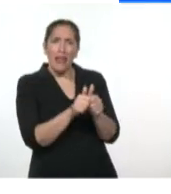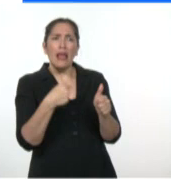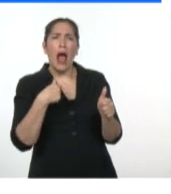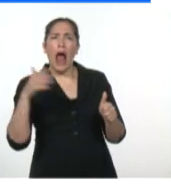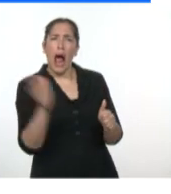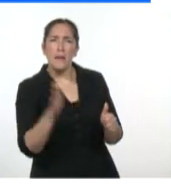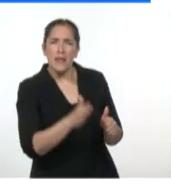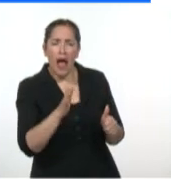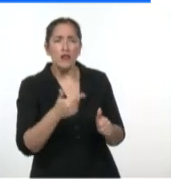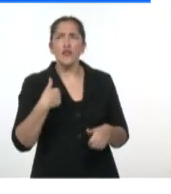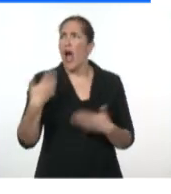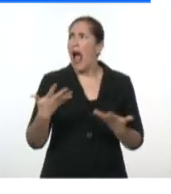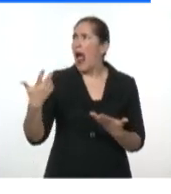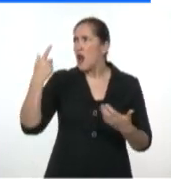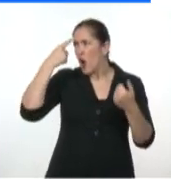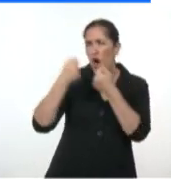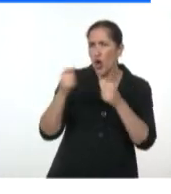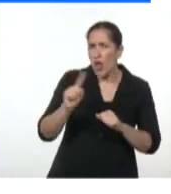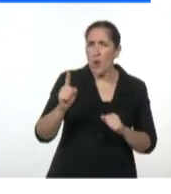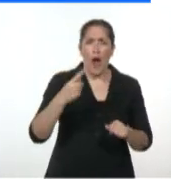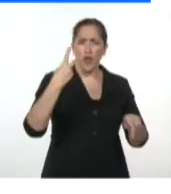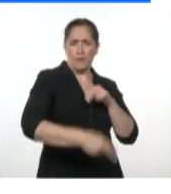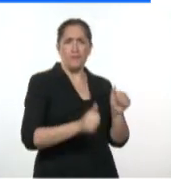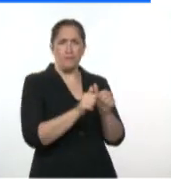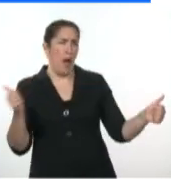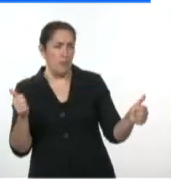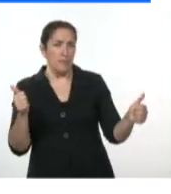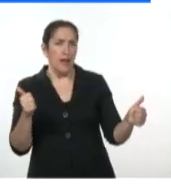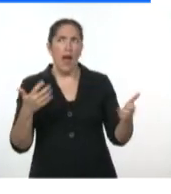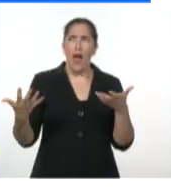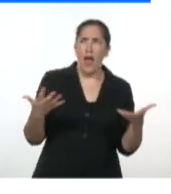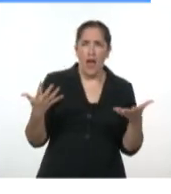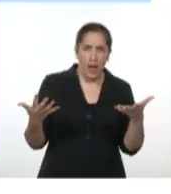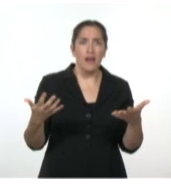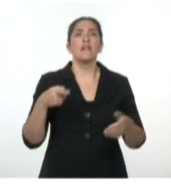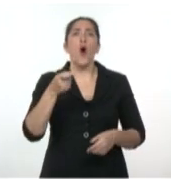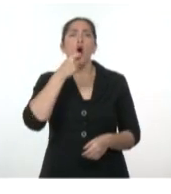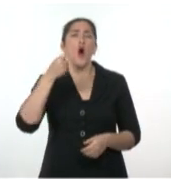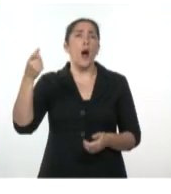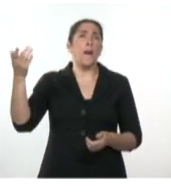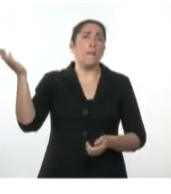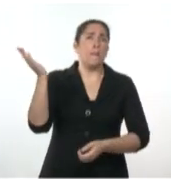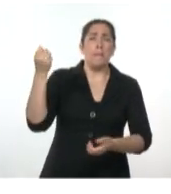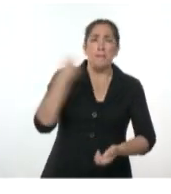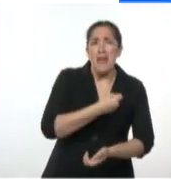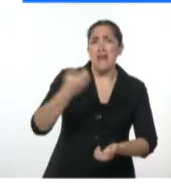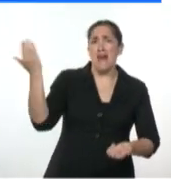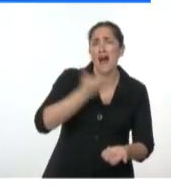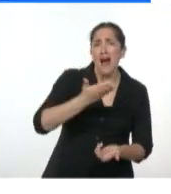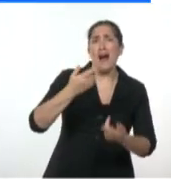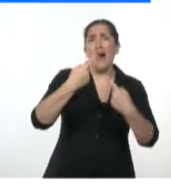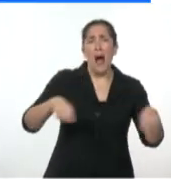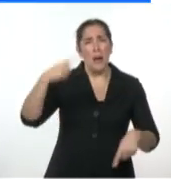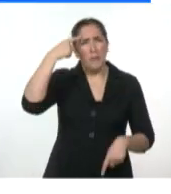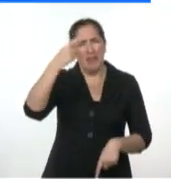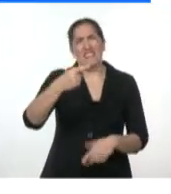con lo que no estás de acuerdo, se corta todo. O en los casos en que podés llegar a pensar que si me pega o si me pegó, es porque me quiere. Porque si